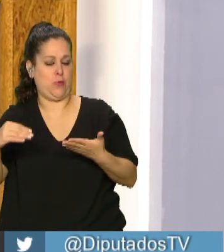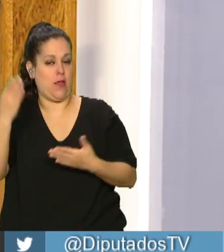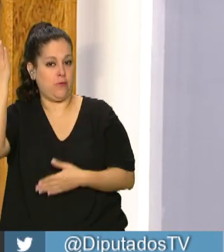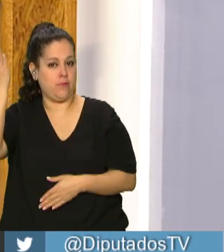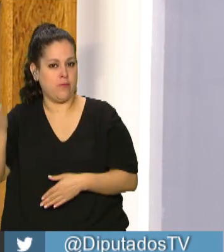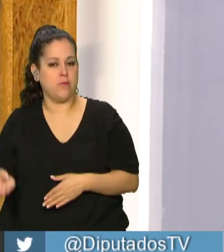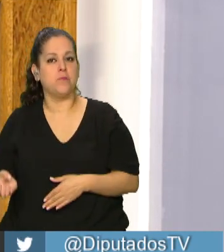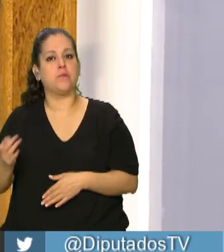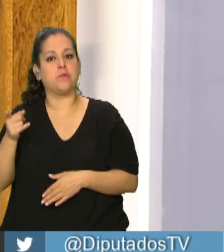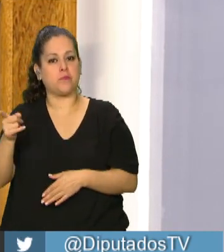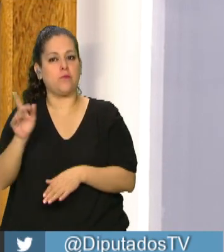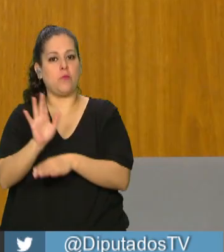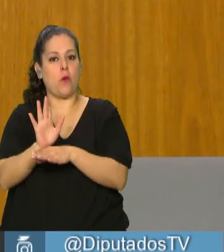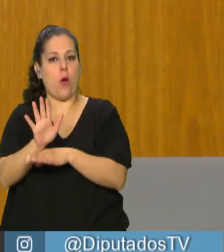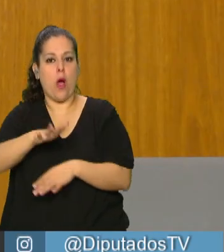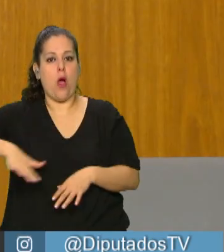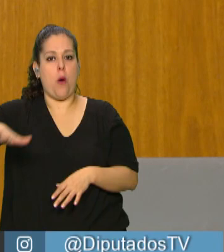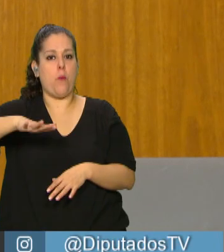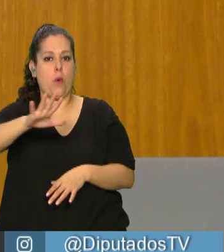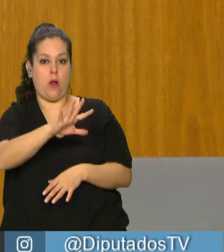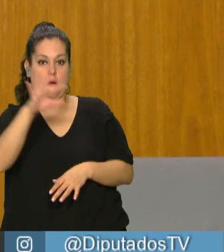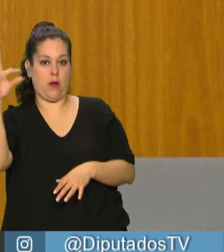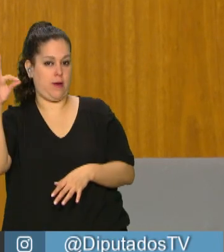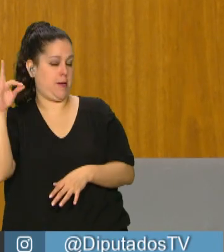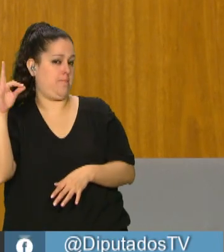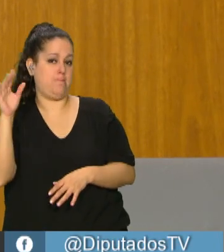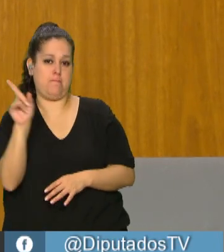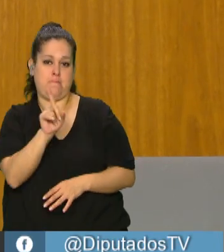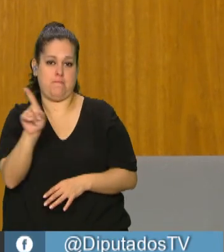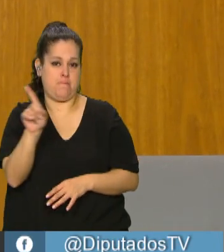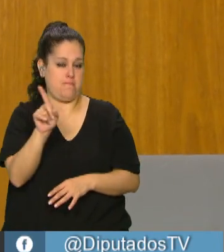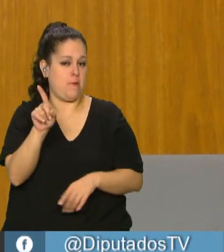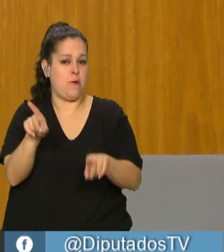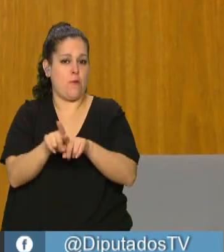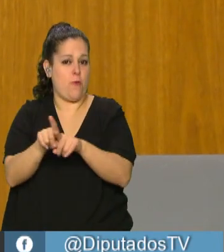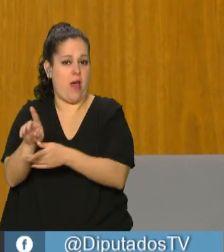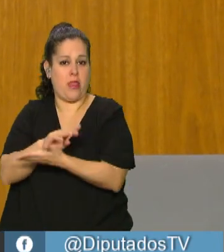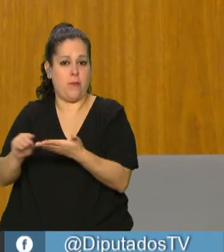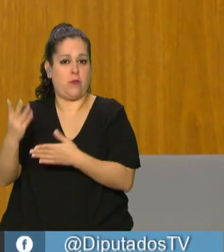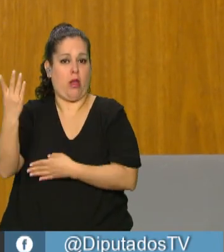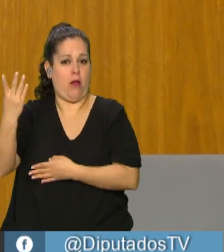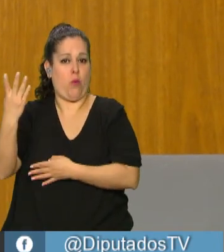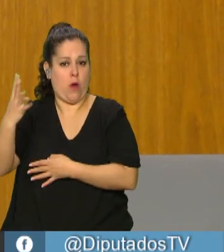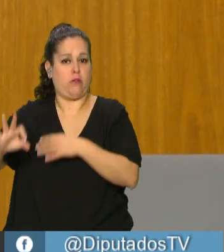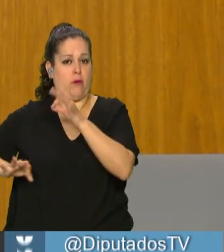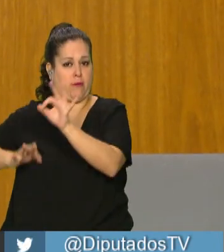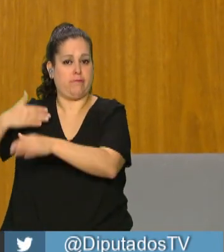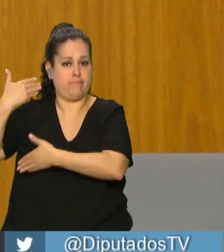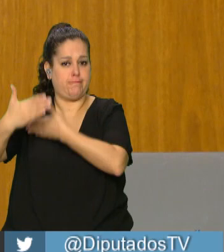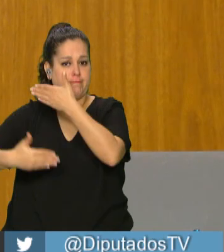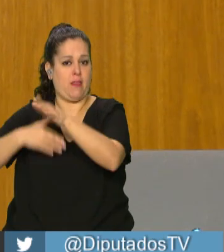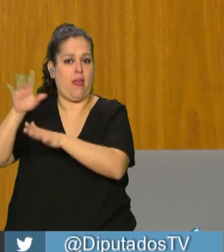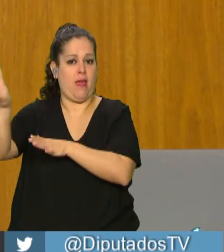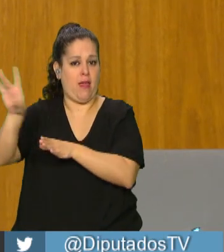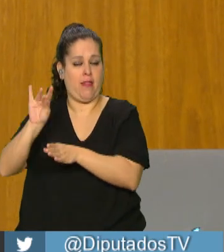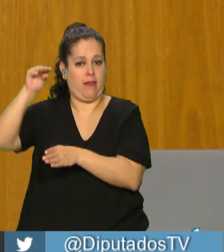no está elegido por el pueblo, no es una persona que se somete como los diputados de la Nación cada 4 años a la elección, sino que